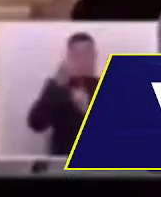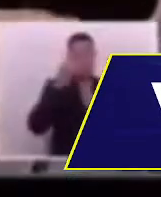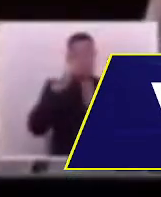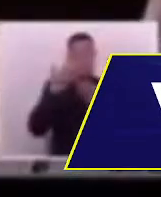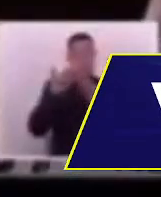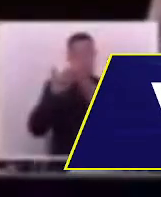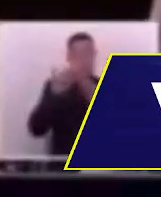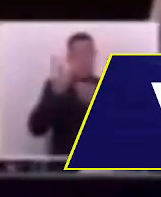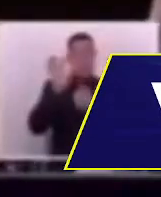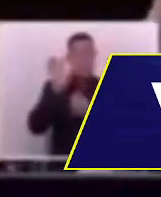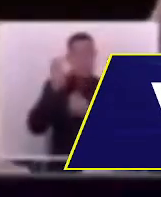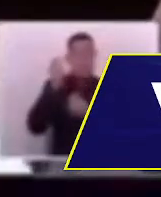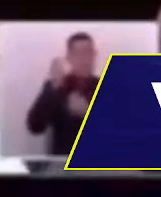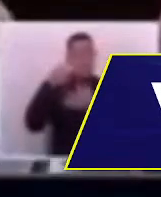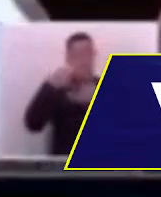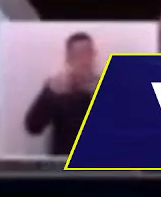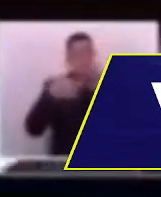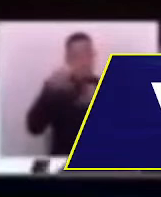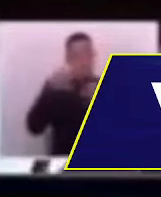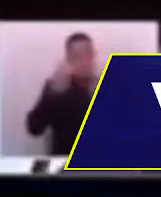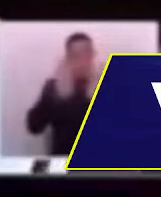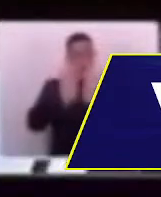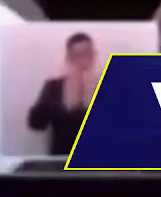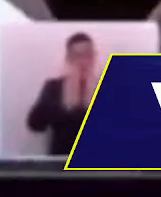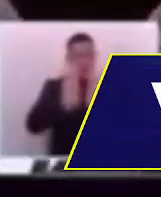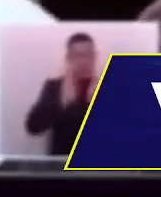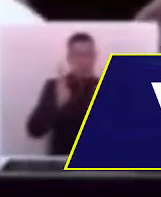está probando una ley